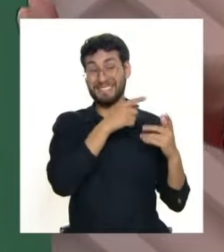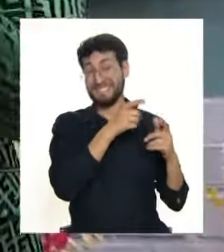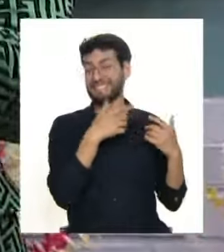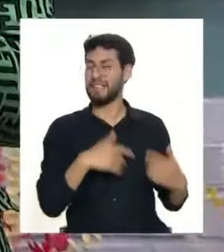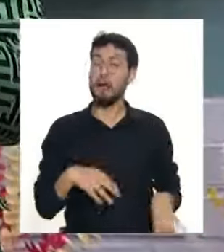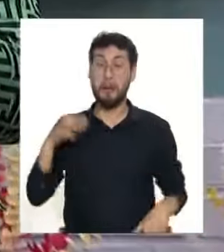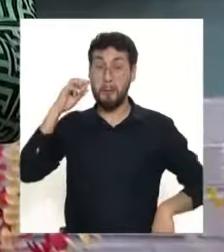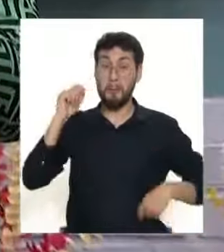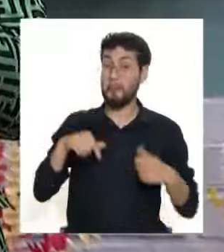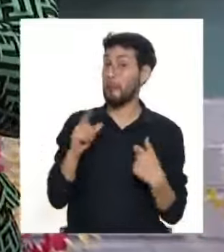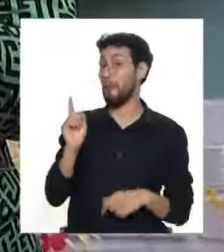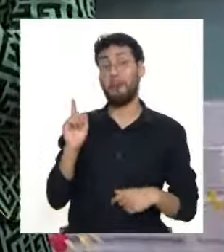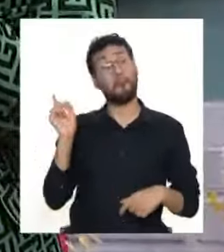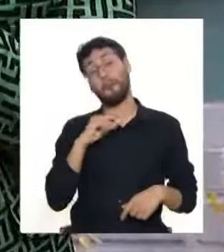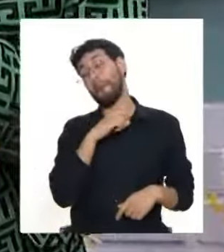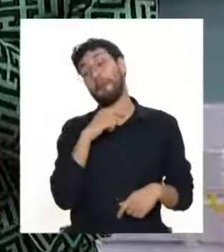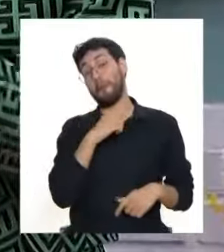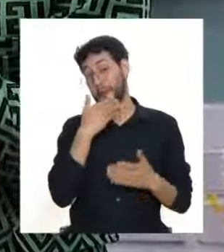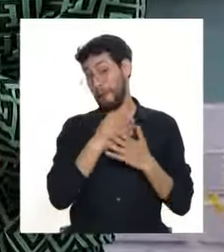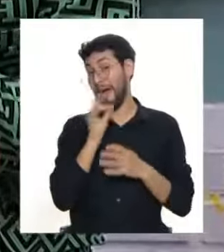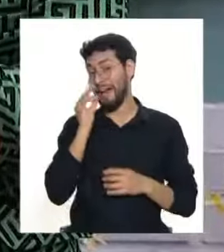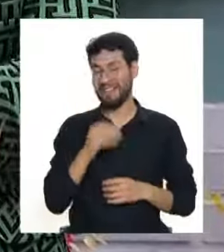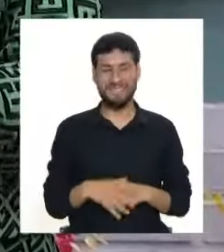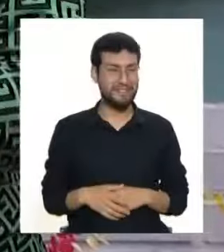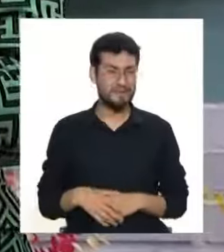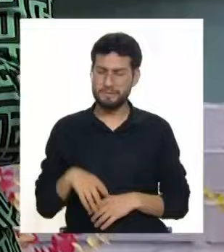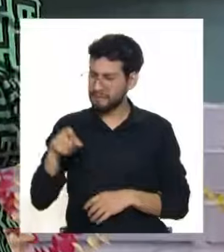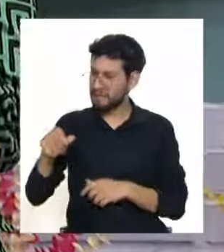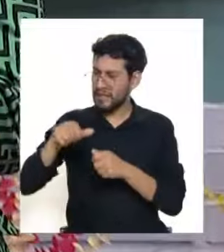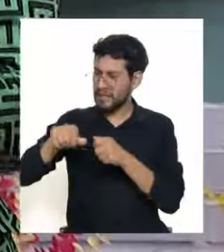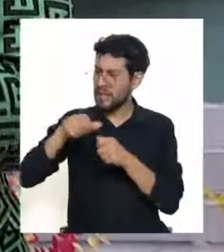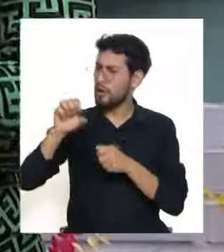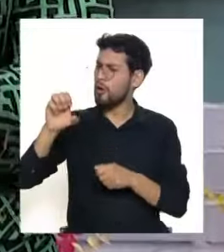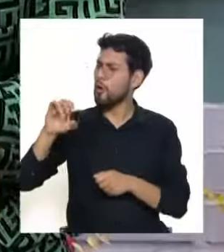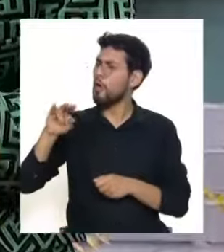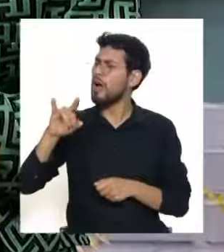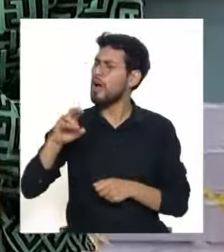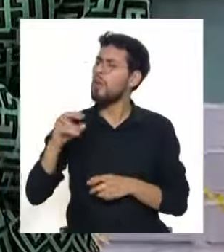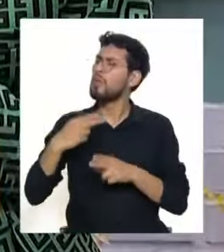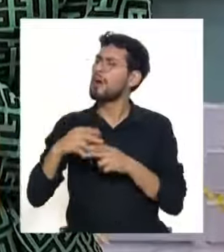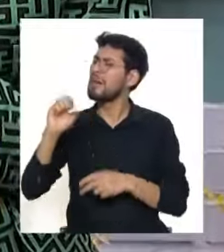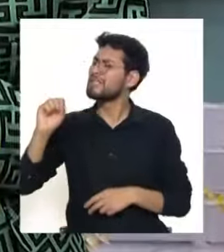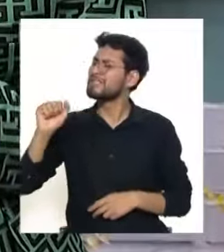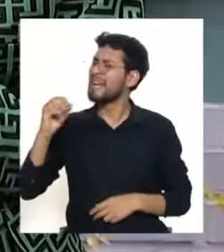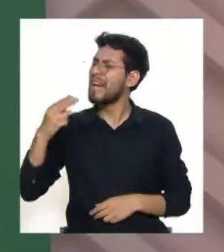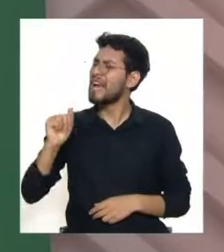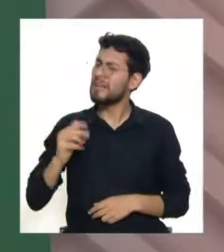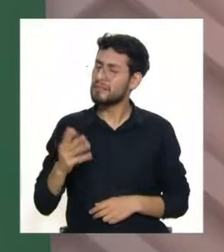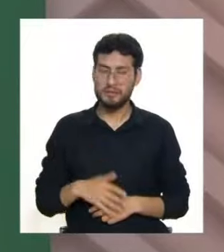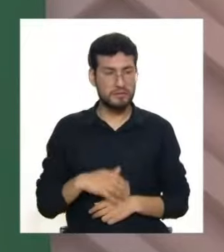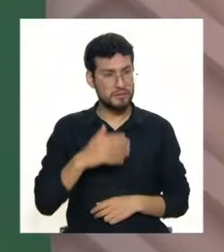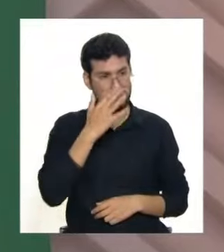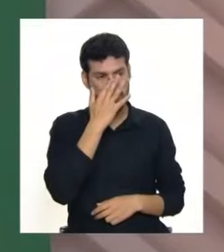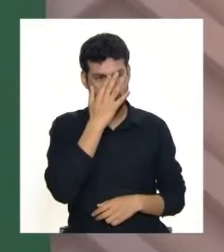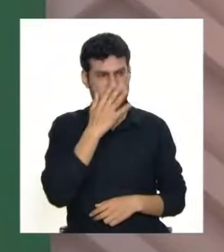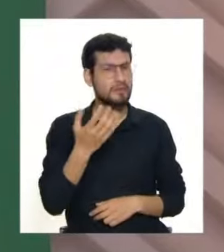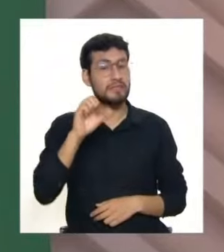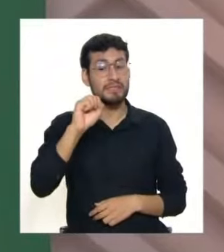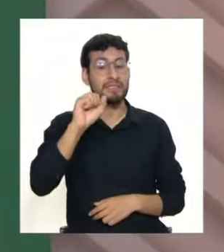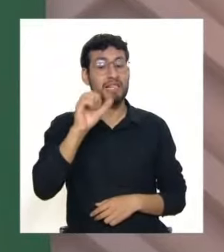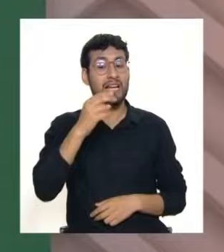Que eso es una cosa de loco. Y eso es el sacha culantro. Perfecto. ¿Por qué se llama sacha? Básicamente es por... ¿Qué significa? El